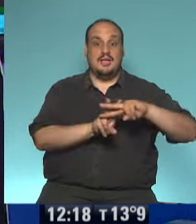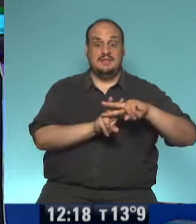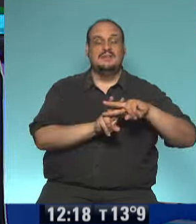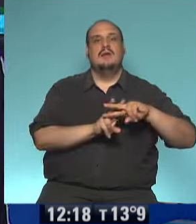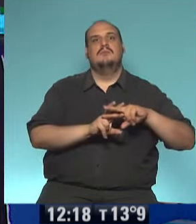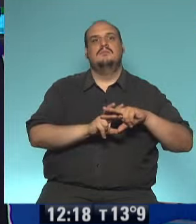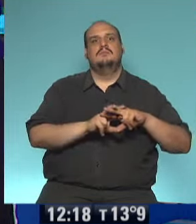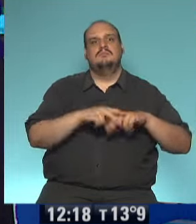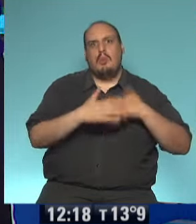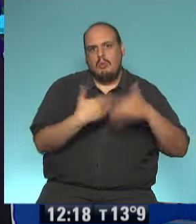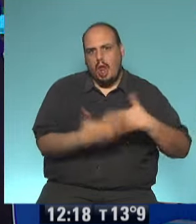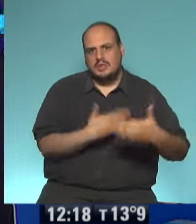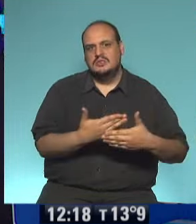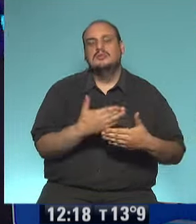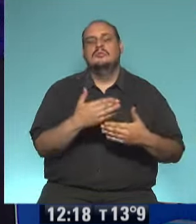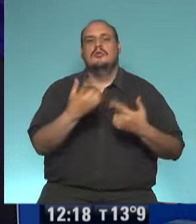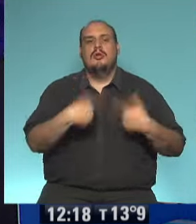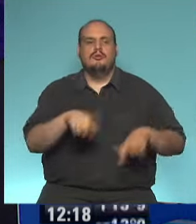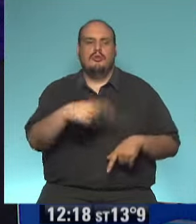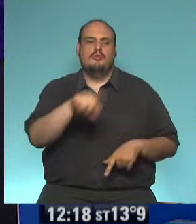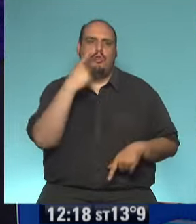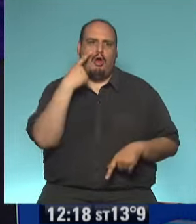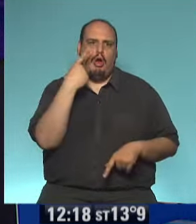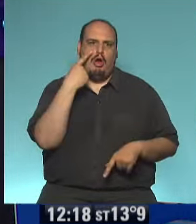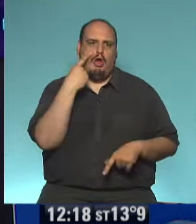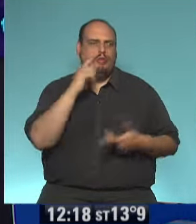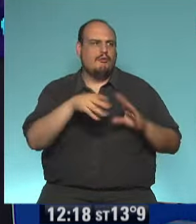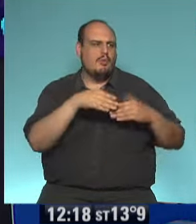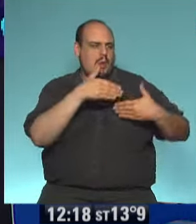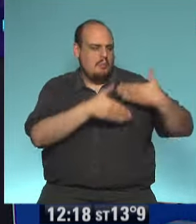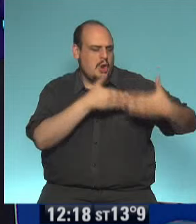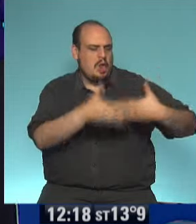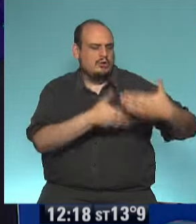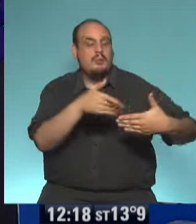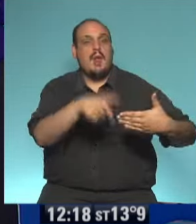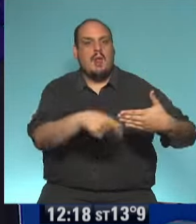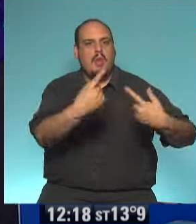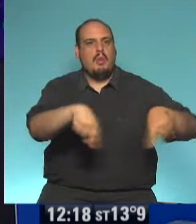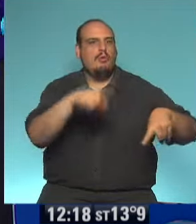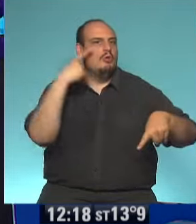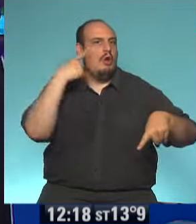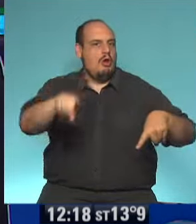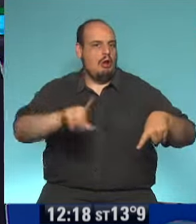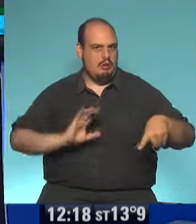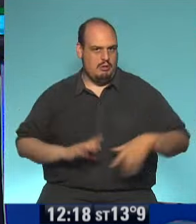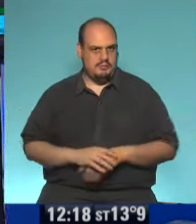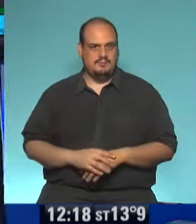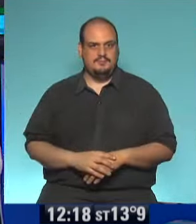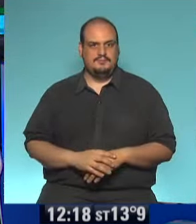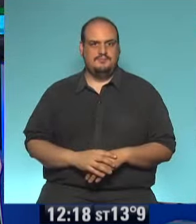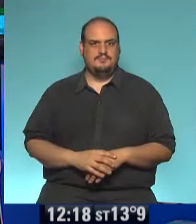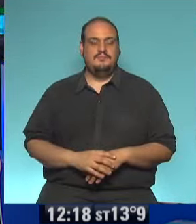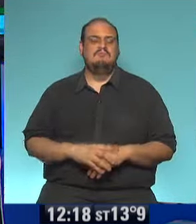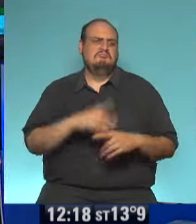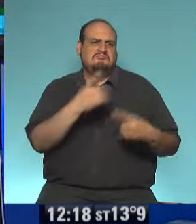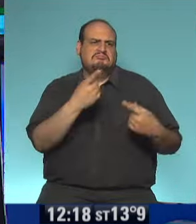nuestras redes. Todo aquello que ustedes conozcan, cuál es el proceso que se hace para obtener ese producto. Qué ¿no? bueno que puede ser mandaron. Lo